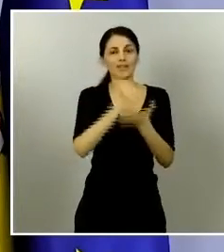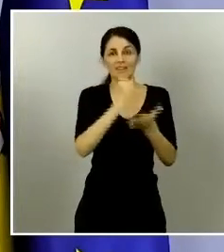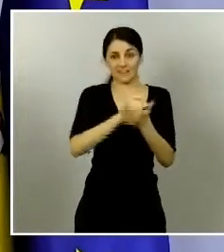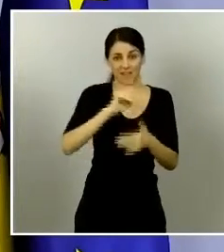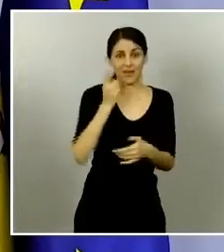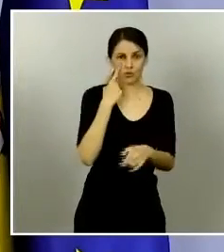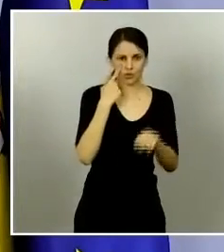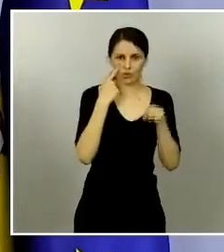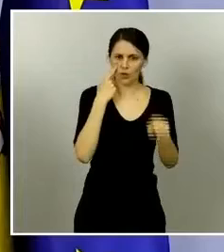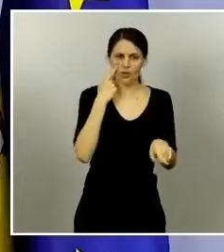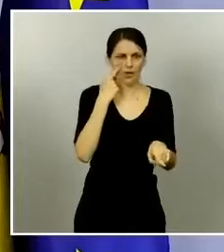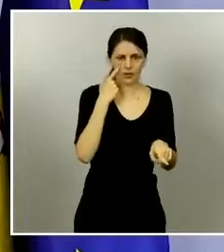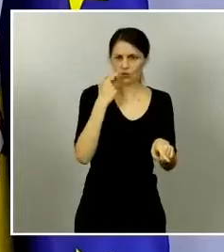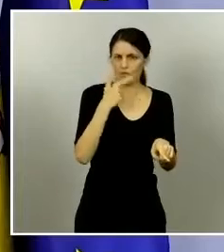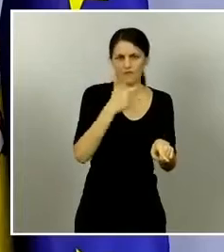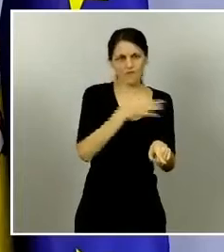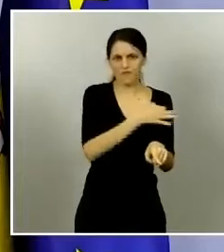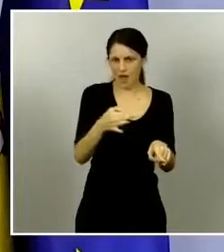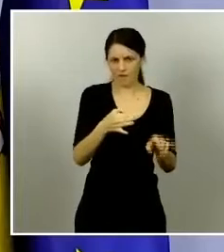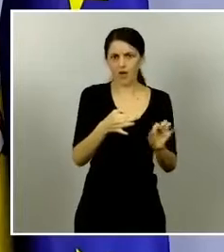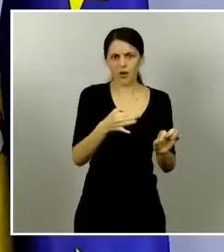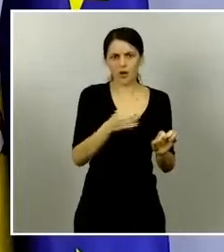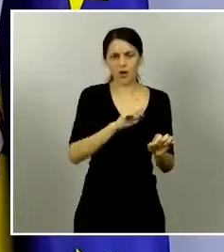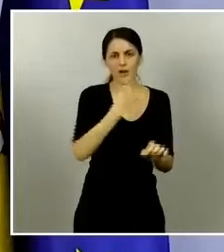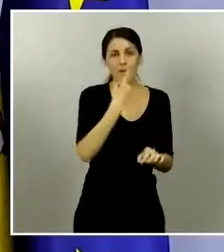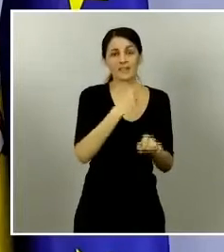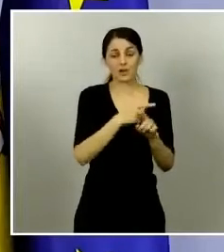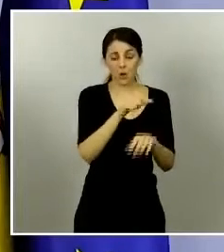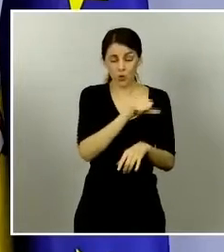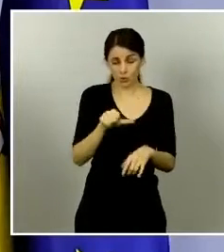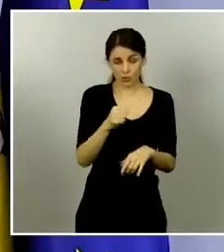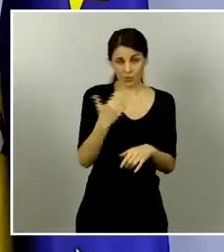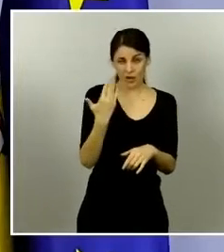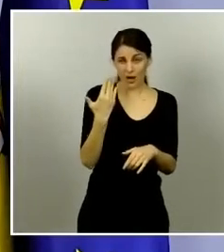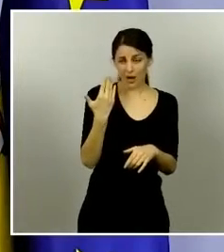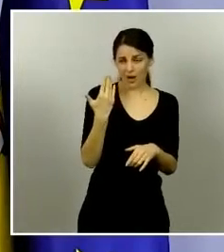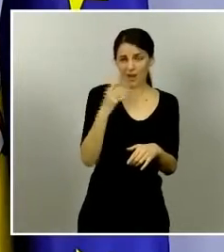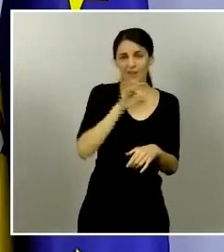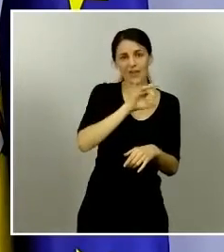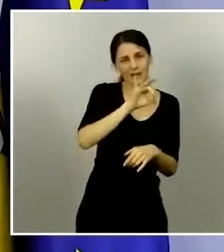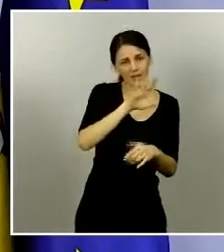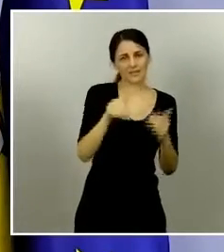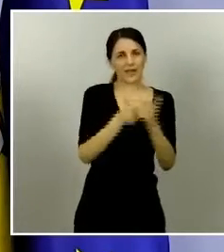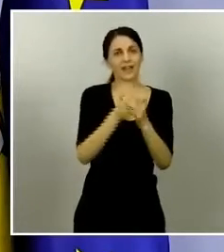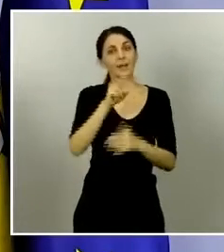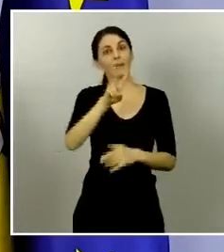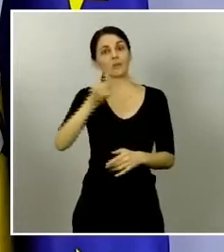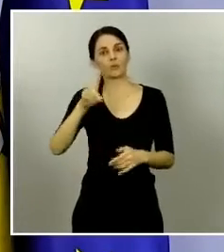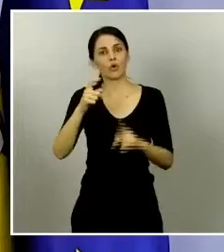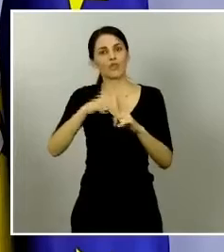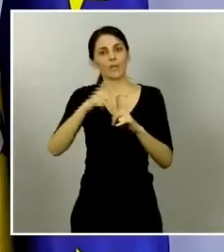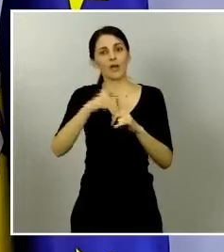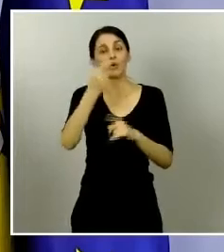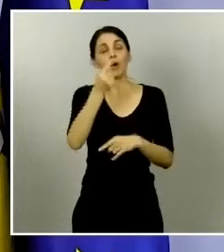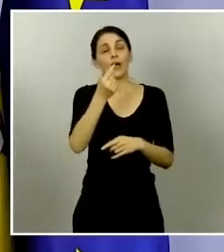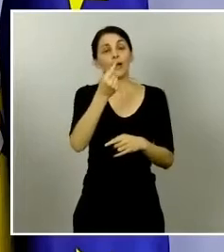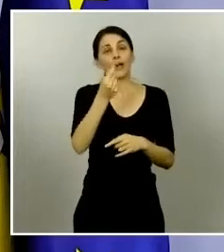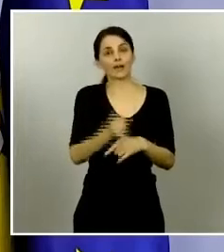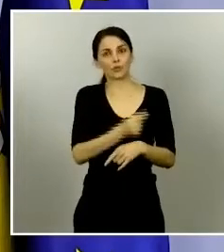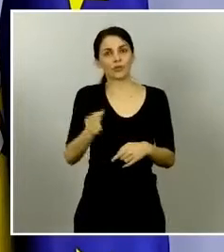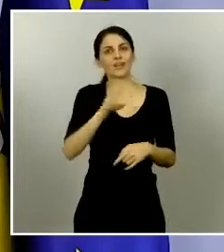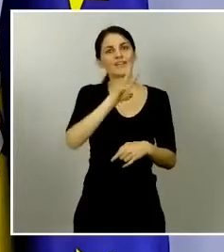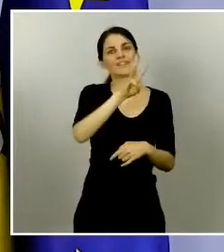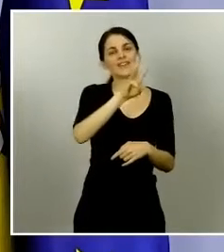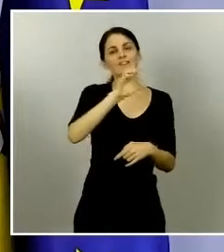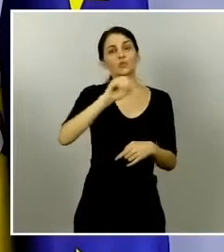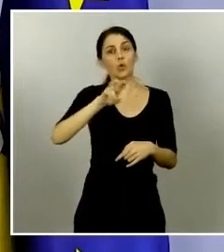2.221.497 test de diagnóstico PCR, es el test más fiable en el que descansa nuestra estrategia de diagnóstico, y en concreto la última semana, del